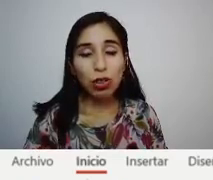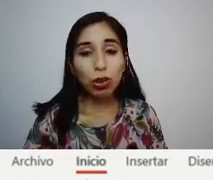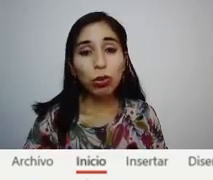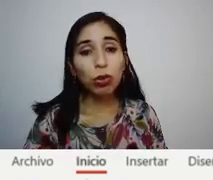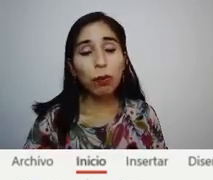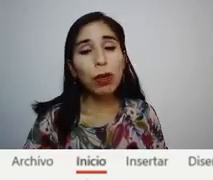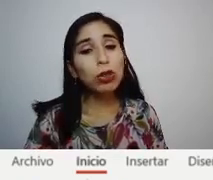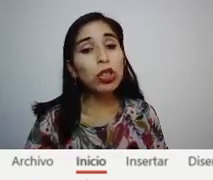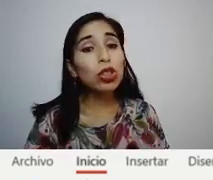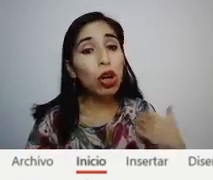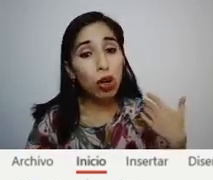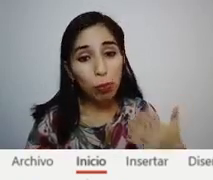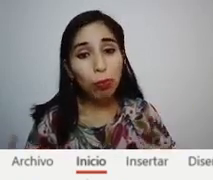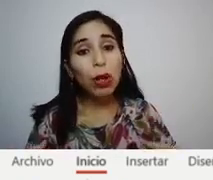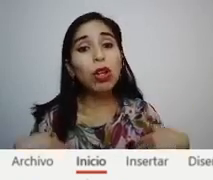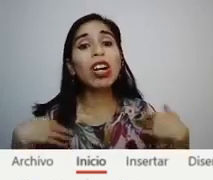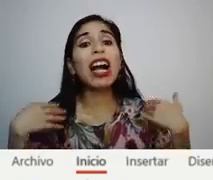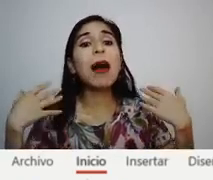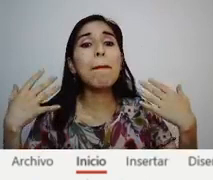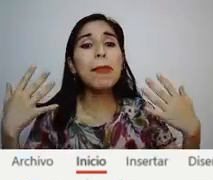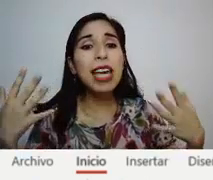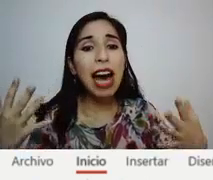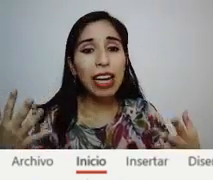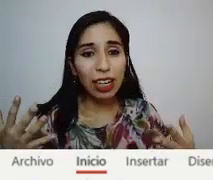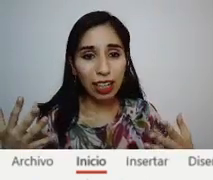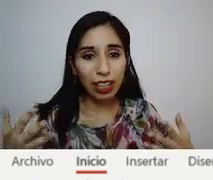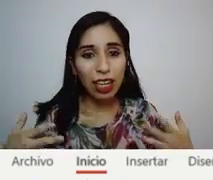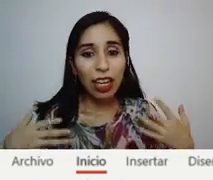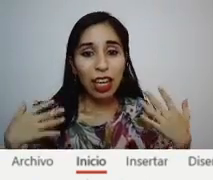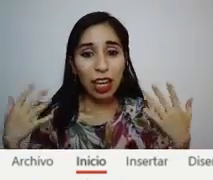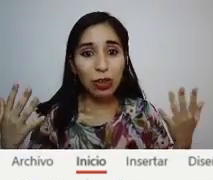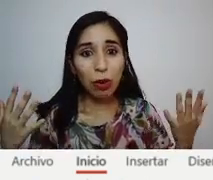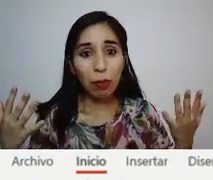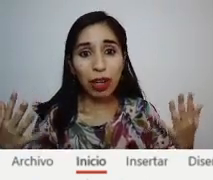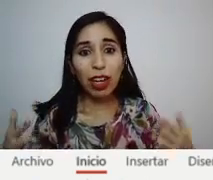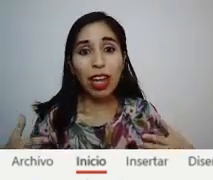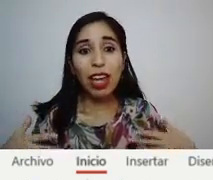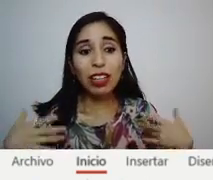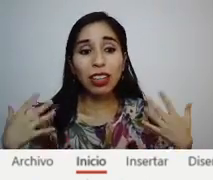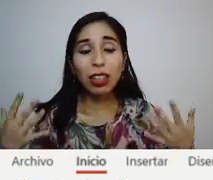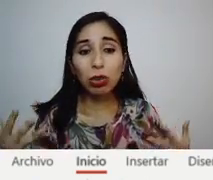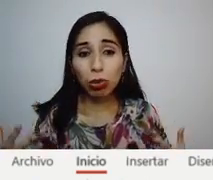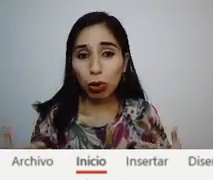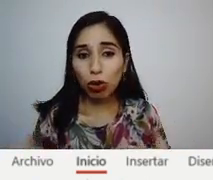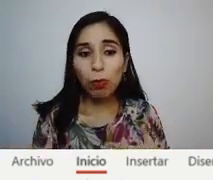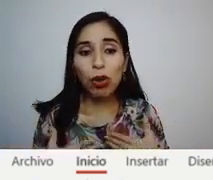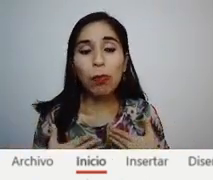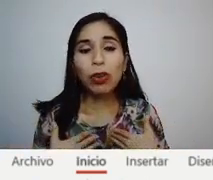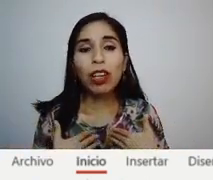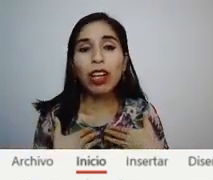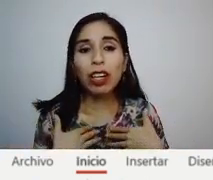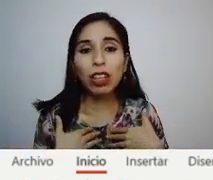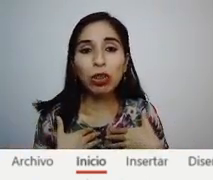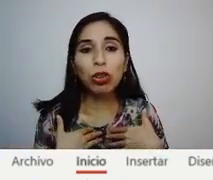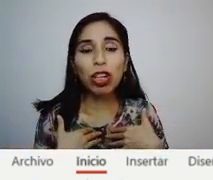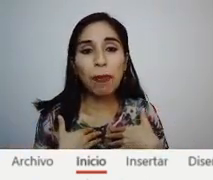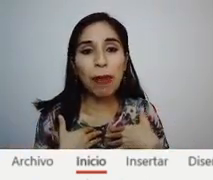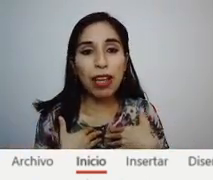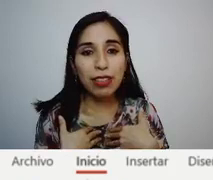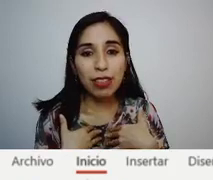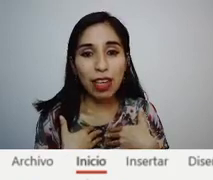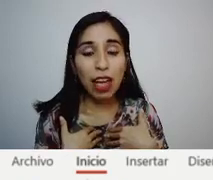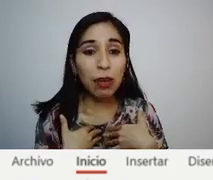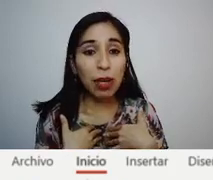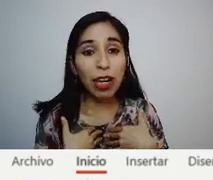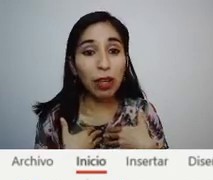presentación 1 pero si yo puedo cambiarle el nombre el título yo puedo poner el título que